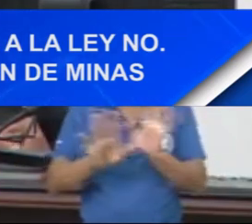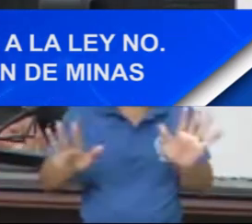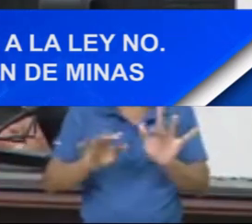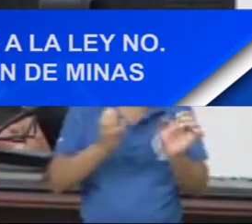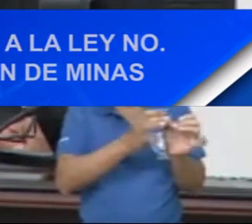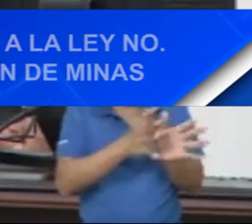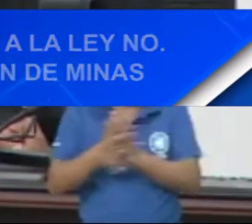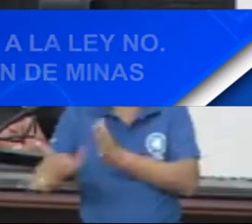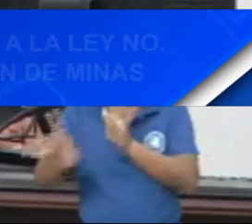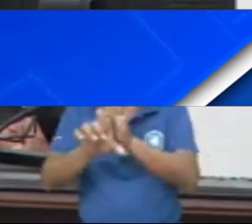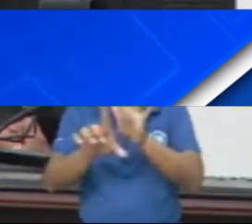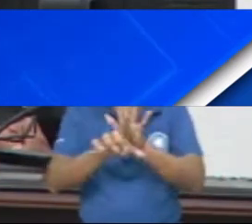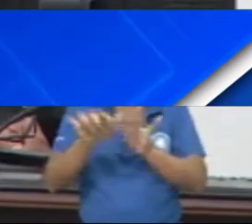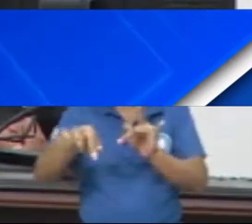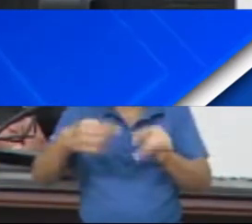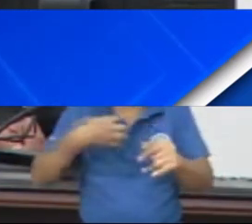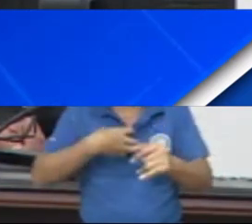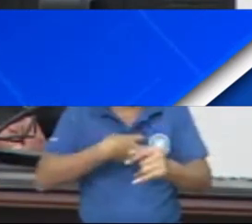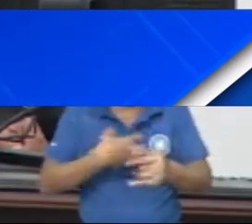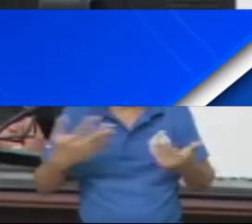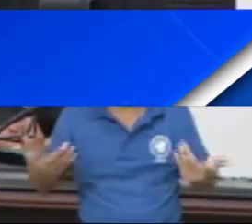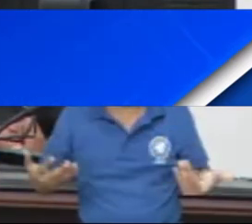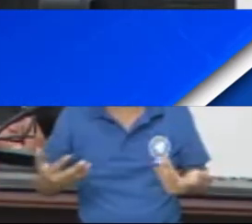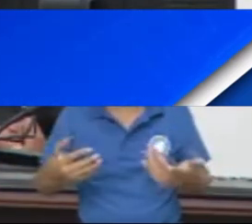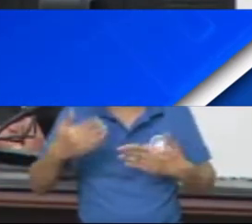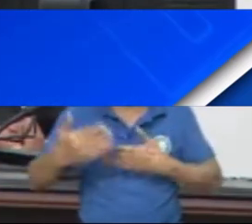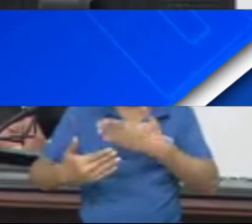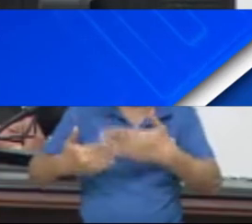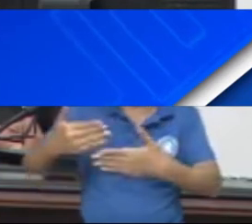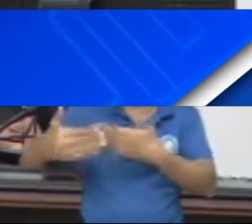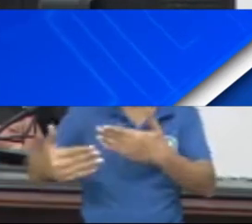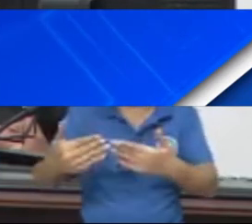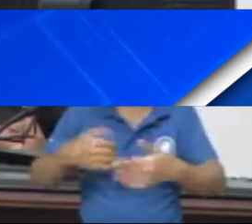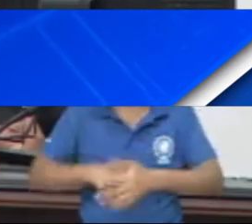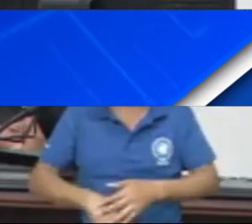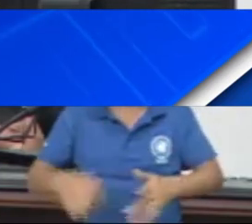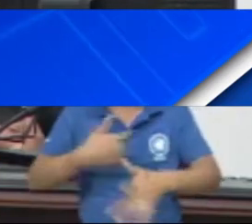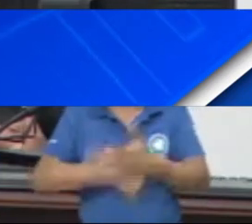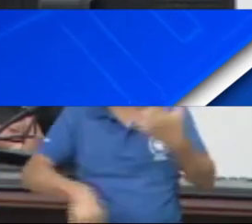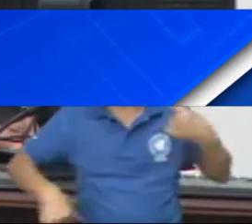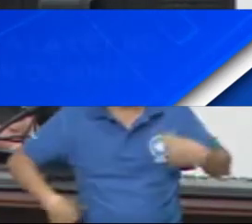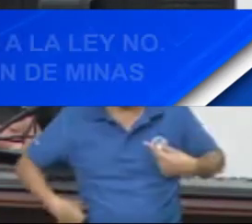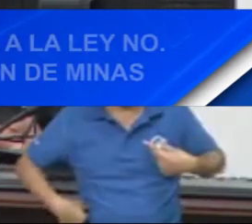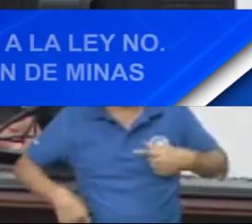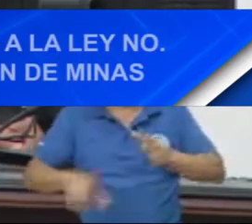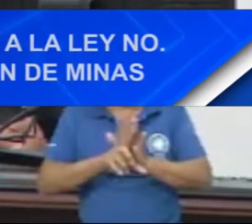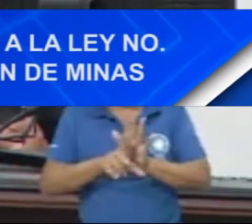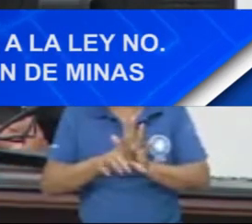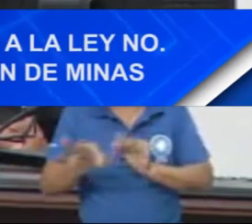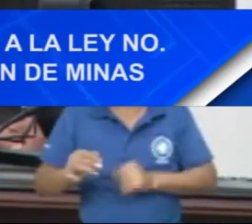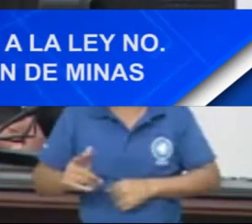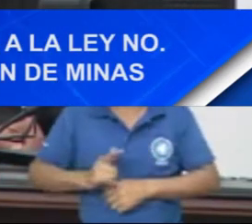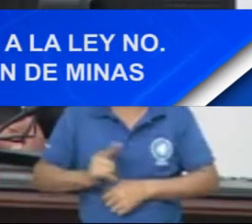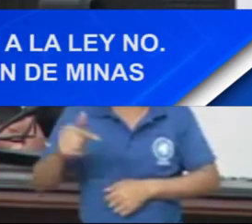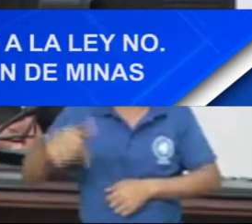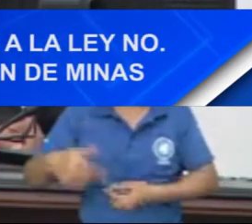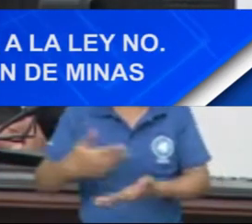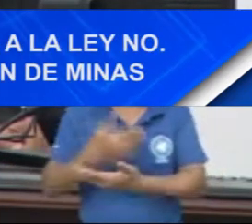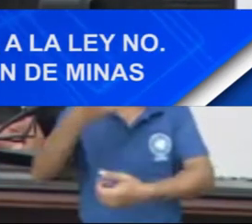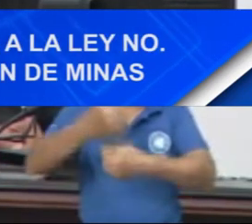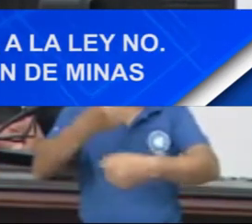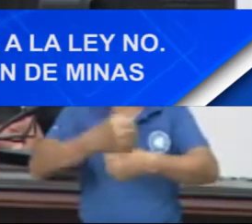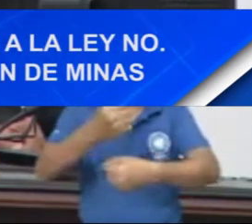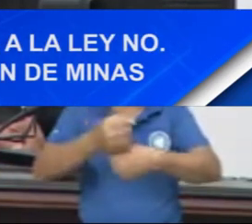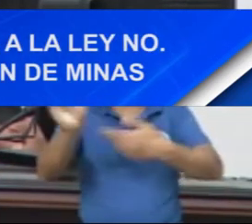de organización competencia y procedimientos del poder ejecutivo tendrá las siguientes funciones y